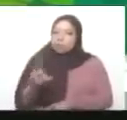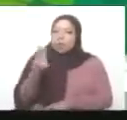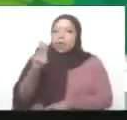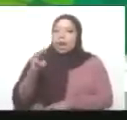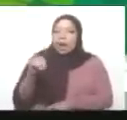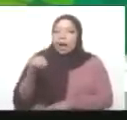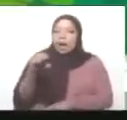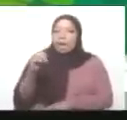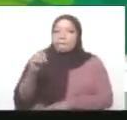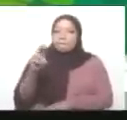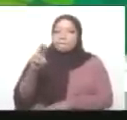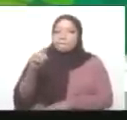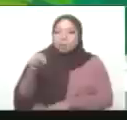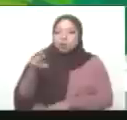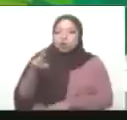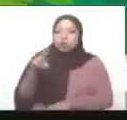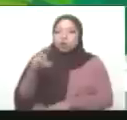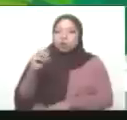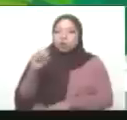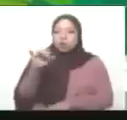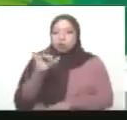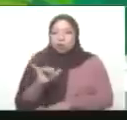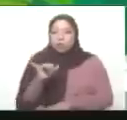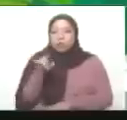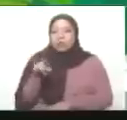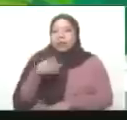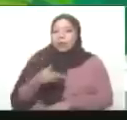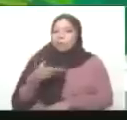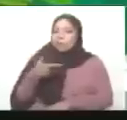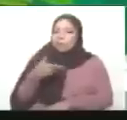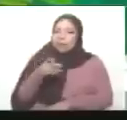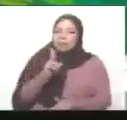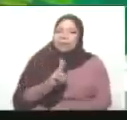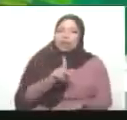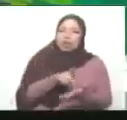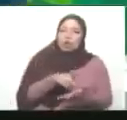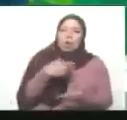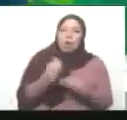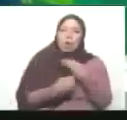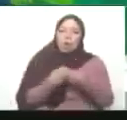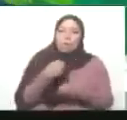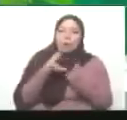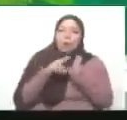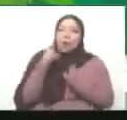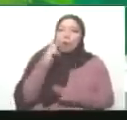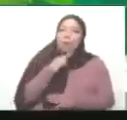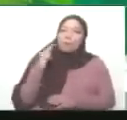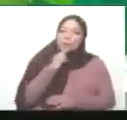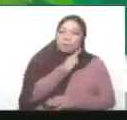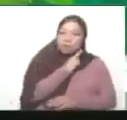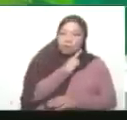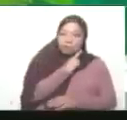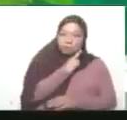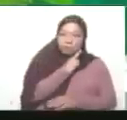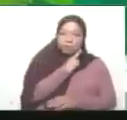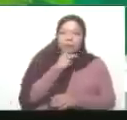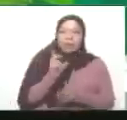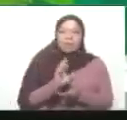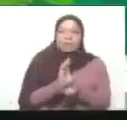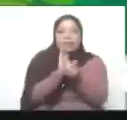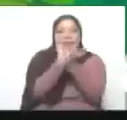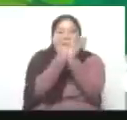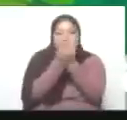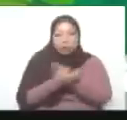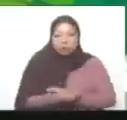Norteamérica entró a jugar un papel muy importante para ocupar su espacio geopolítico